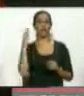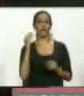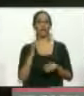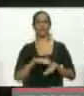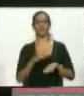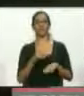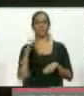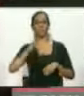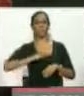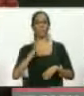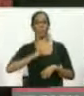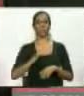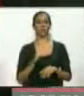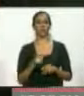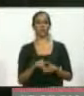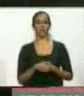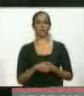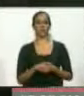estaban los policías